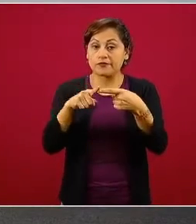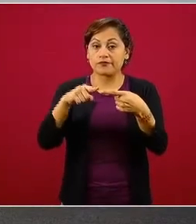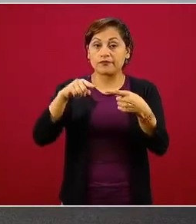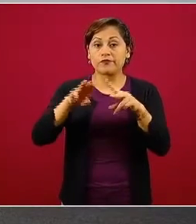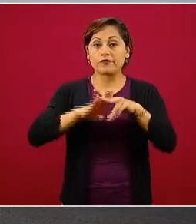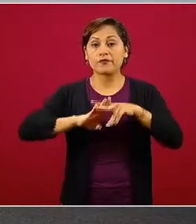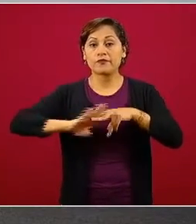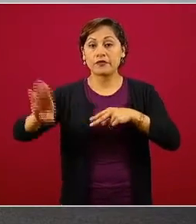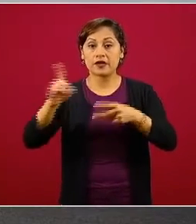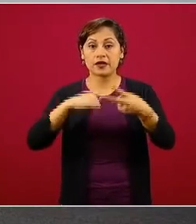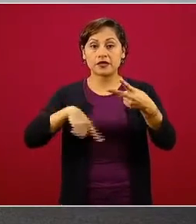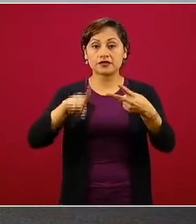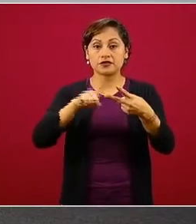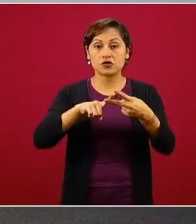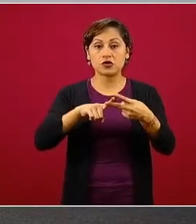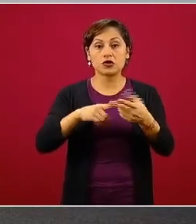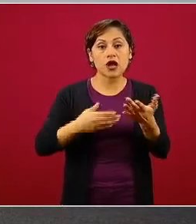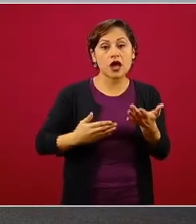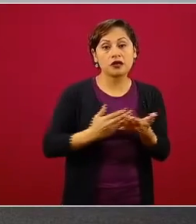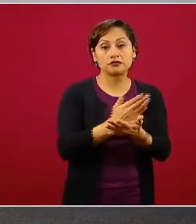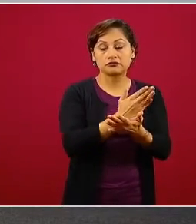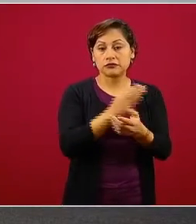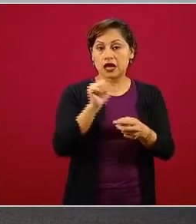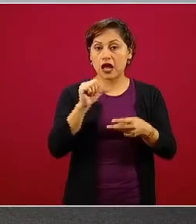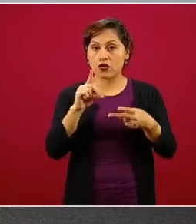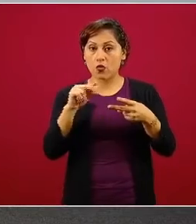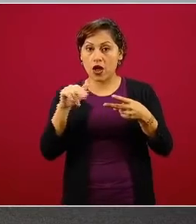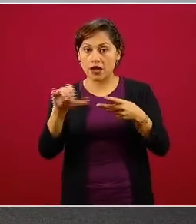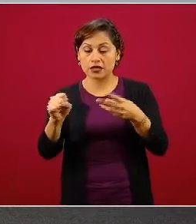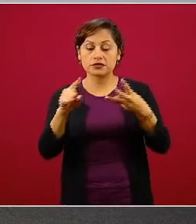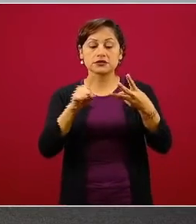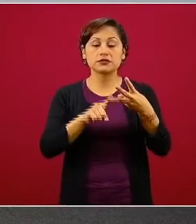aduanas y puertos.